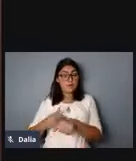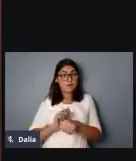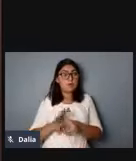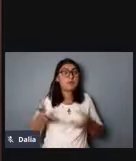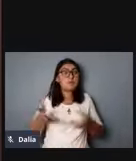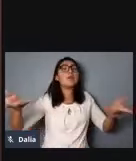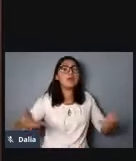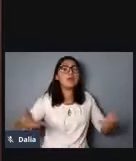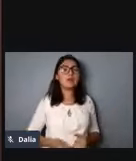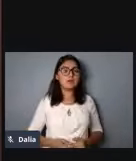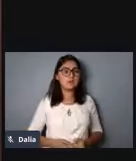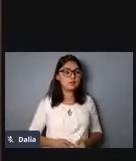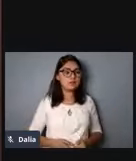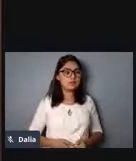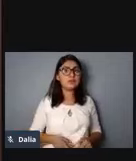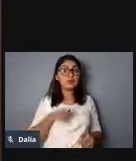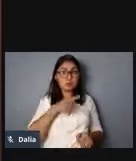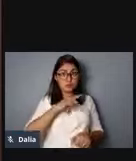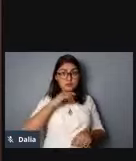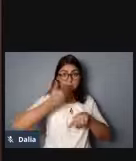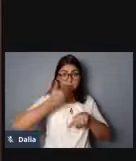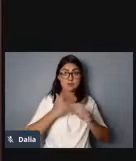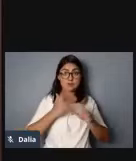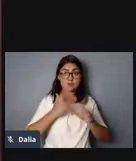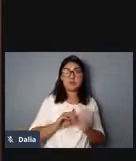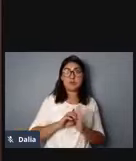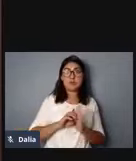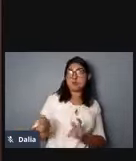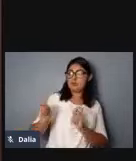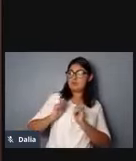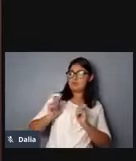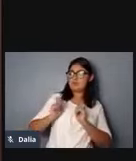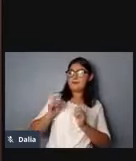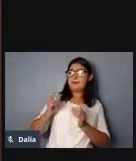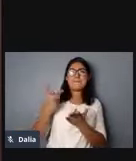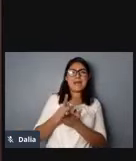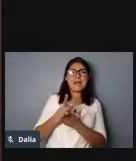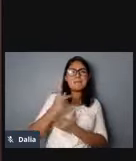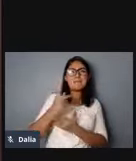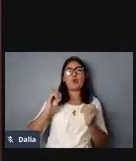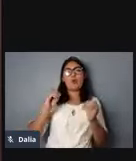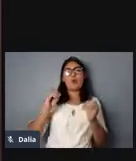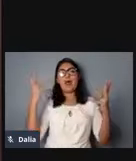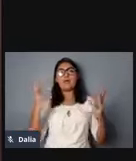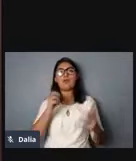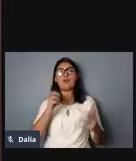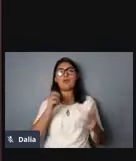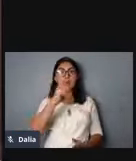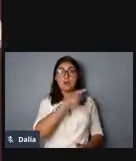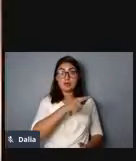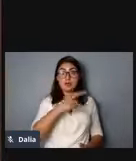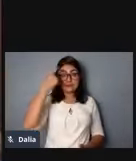recibir un aplauso o un obsequio o